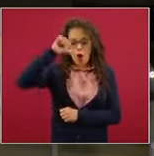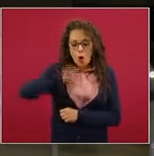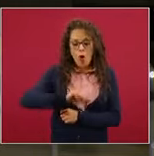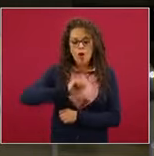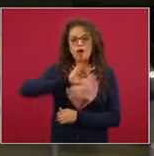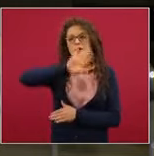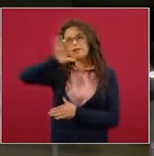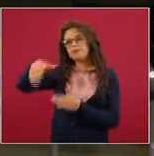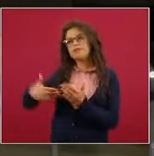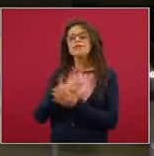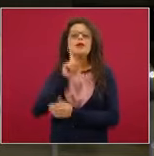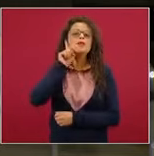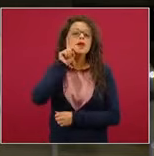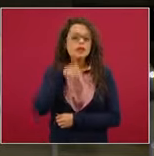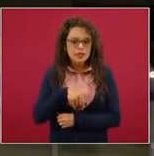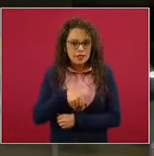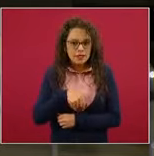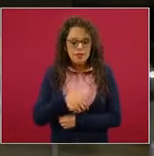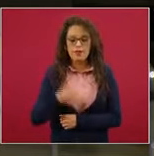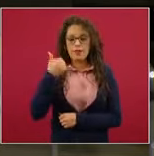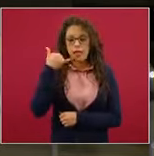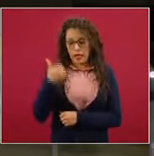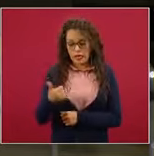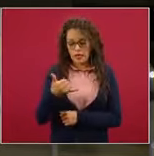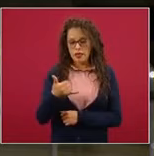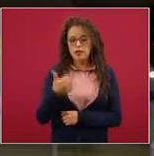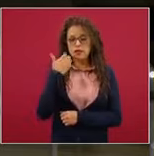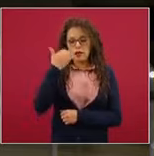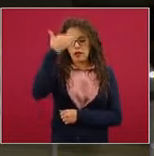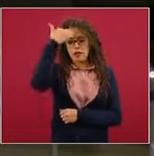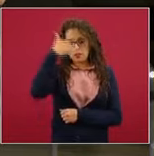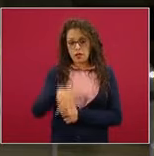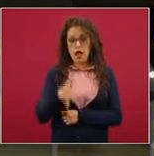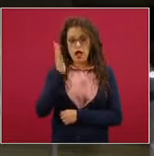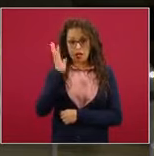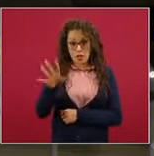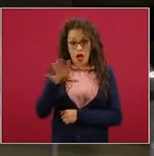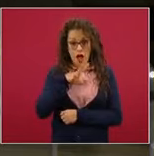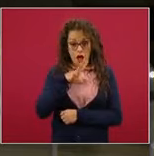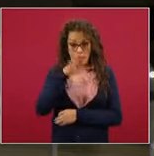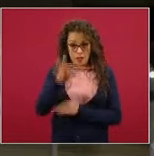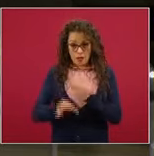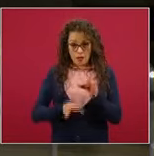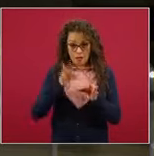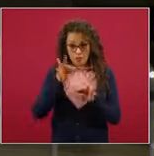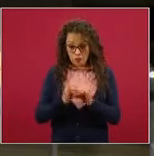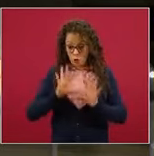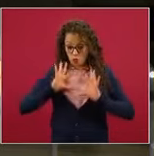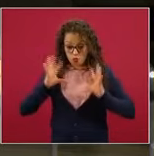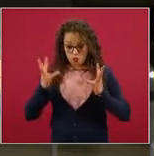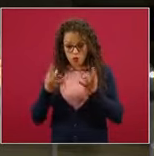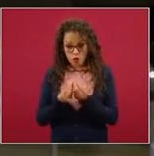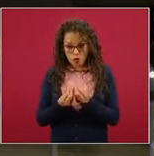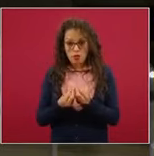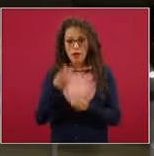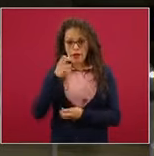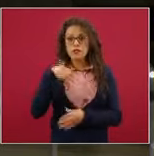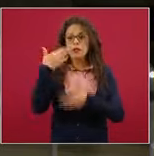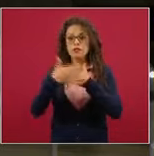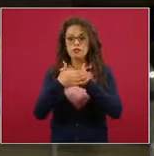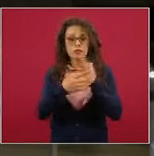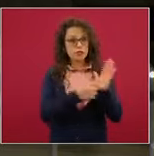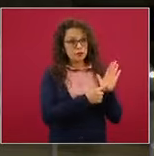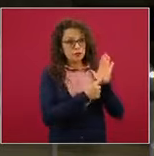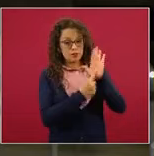saber también si ya van a presentar los datos con estas cifras. O sea, ya no nada más va a ser la prueba de laboratorio, sino